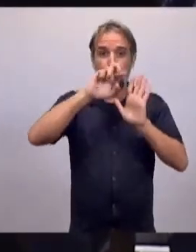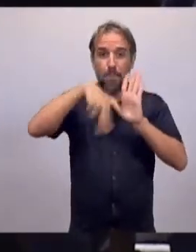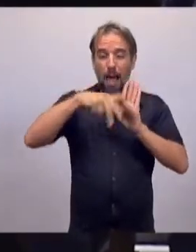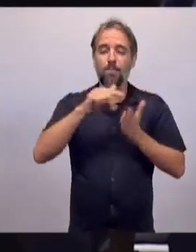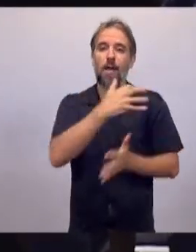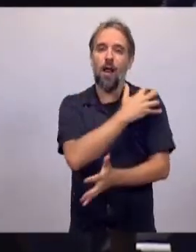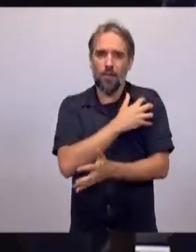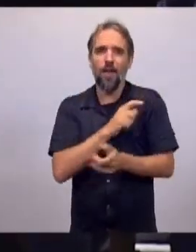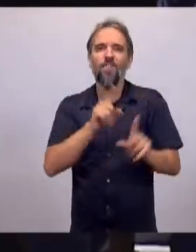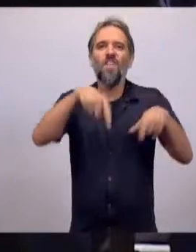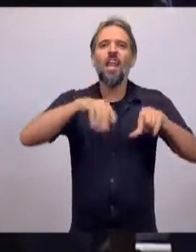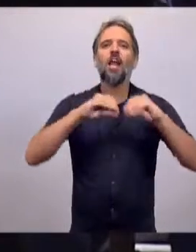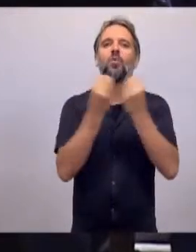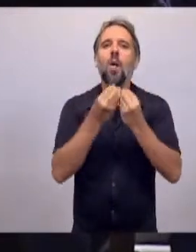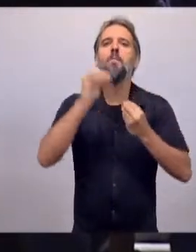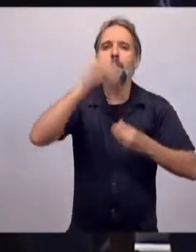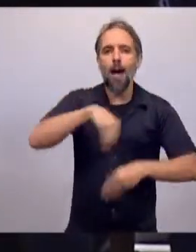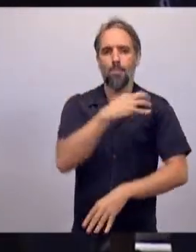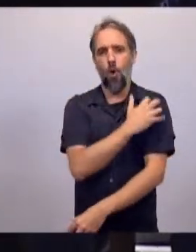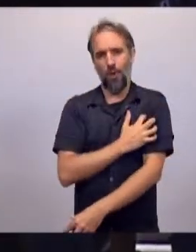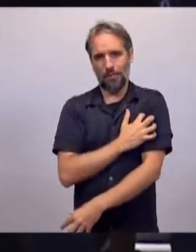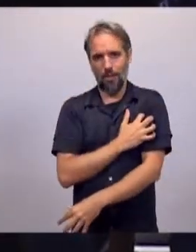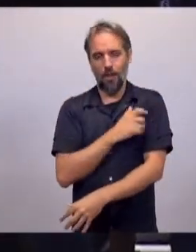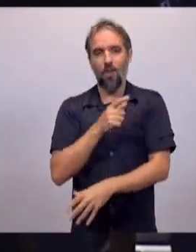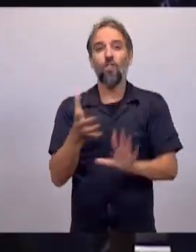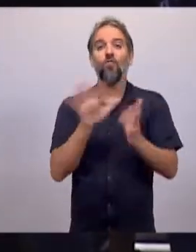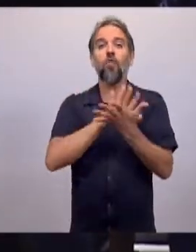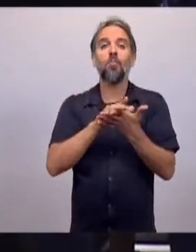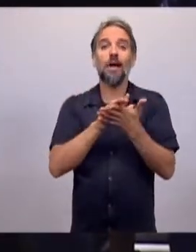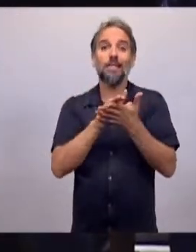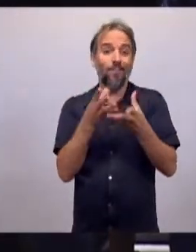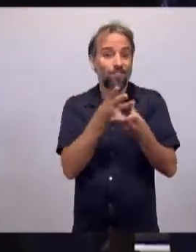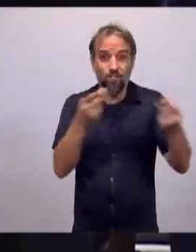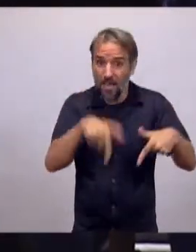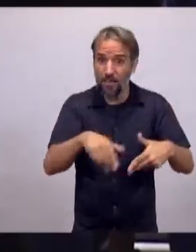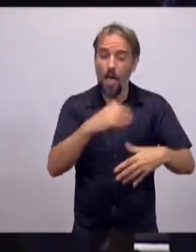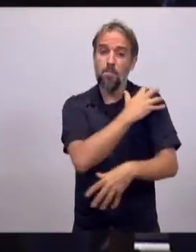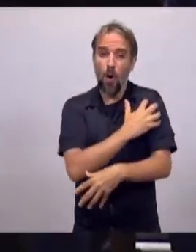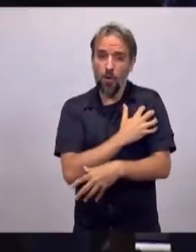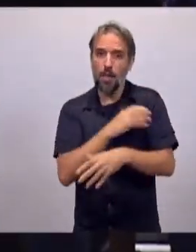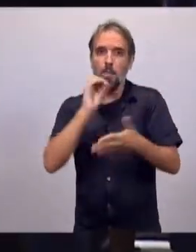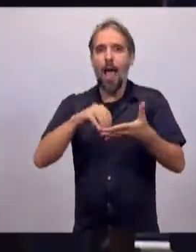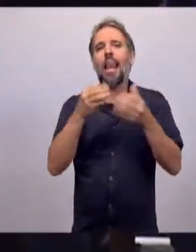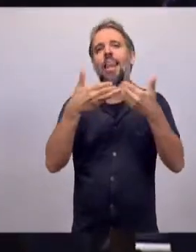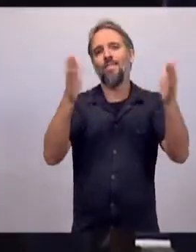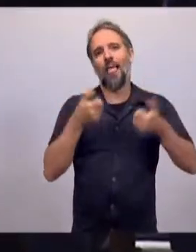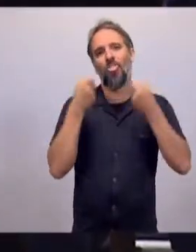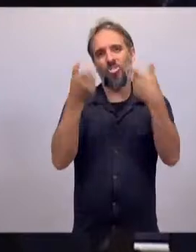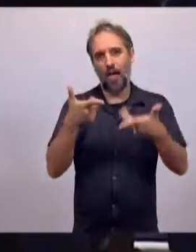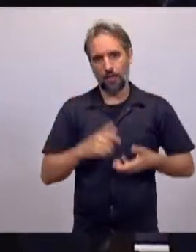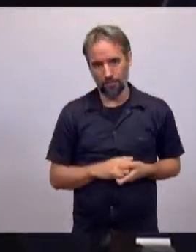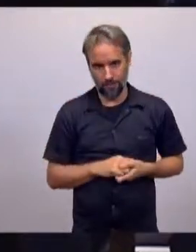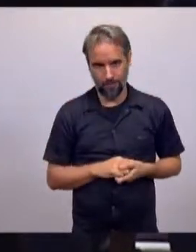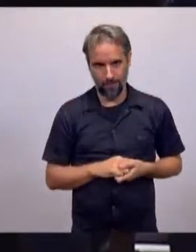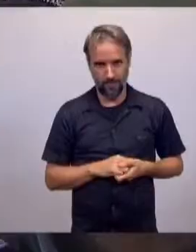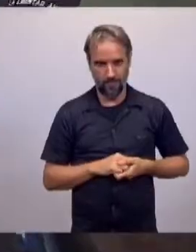generan más pobreza. La única forma de salir de la pobreza es con más libertad.